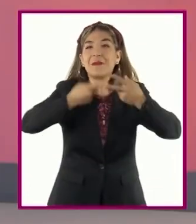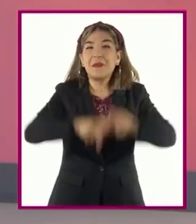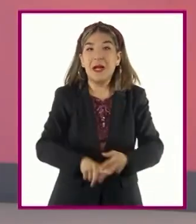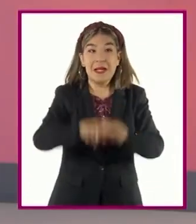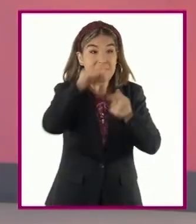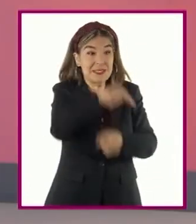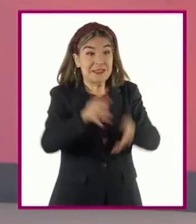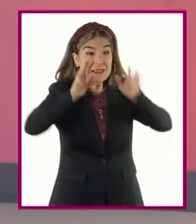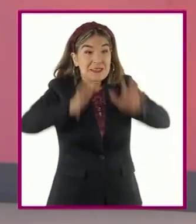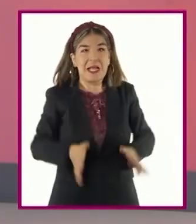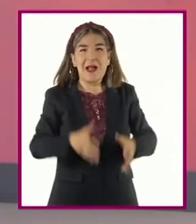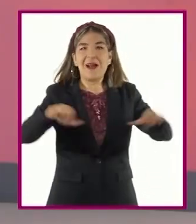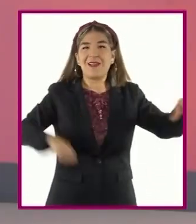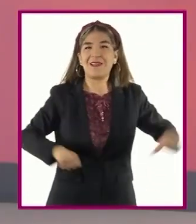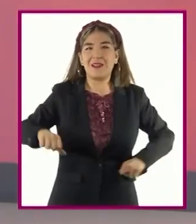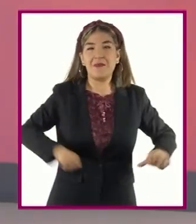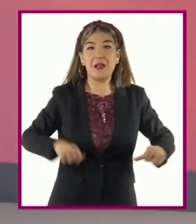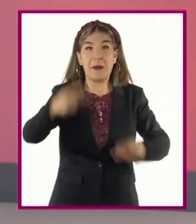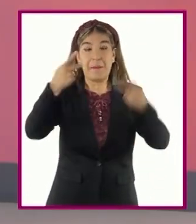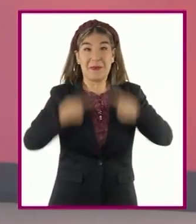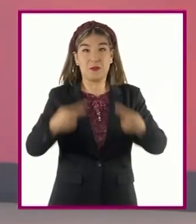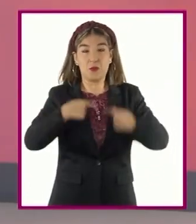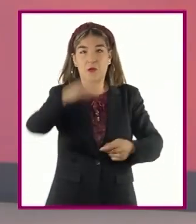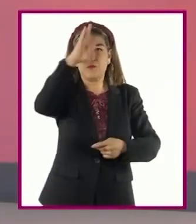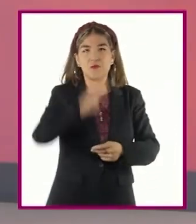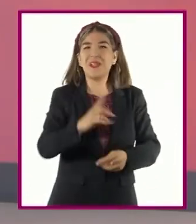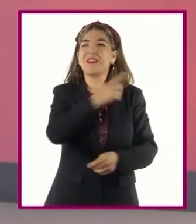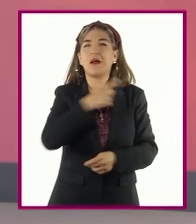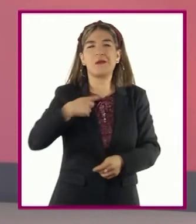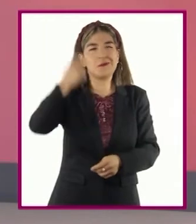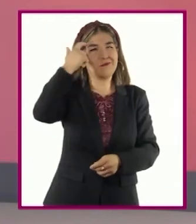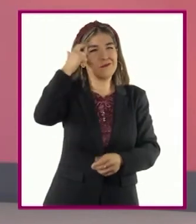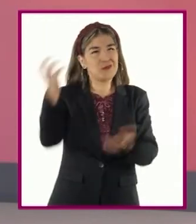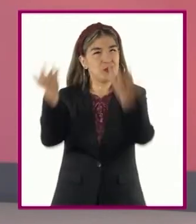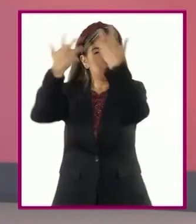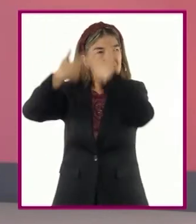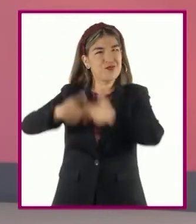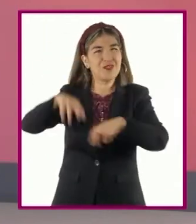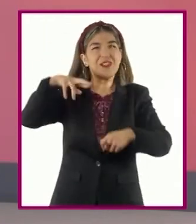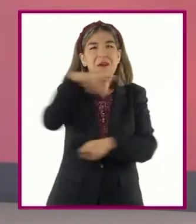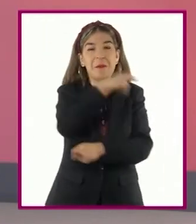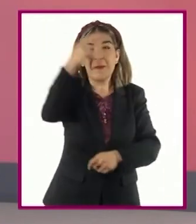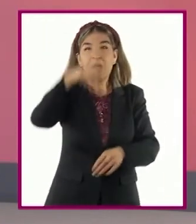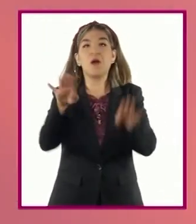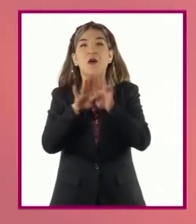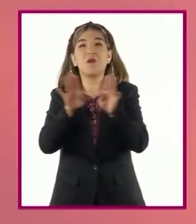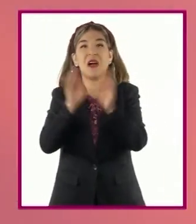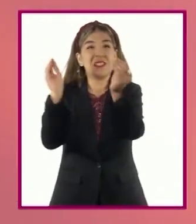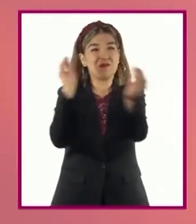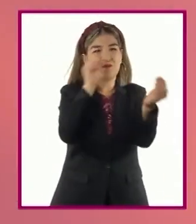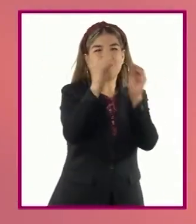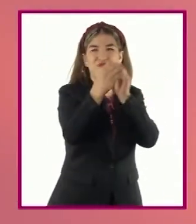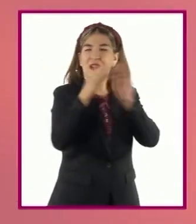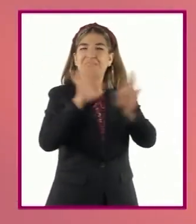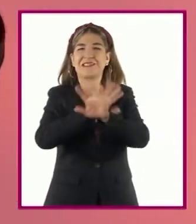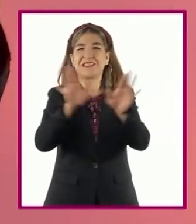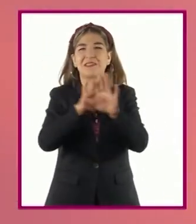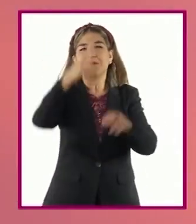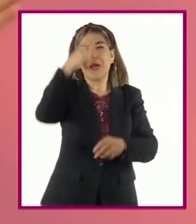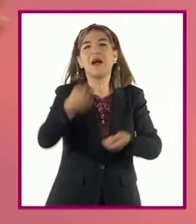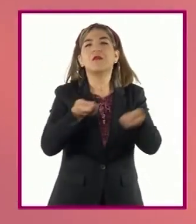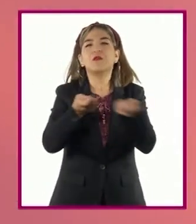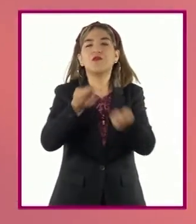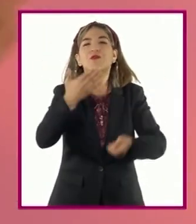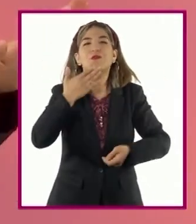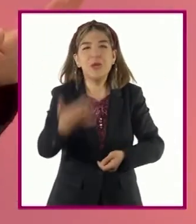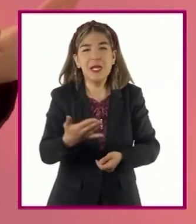en esta parte el moderador debe ser hábil para emplear estrategias para no vulnerar a ningún participante, así